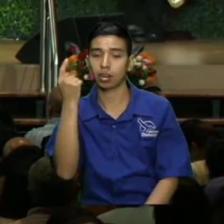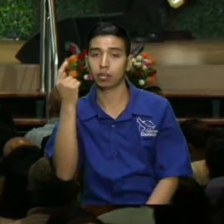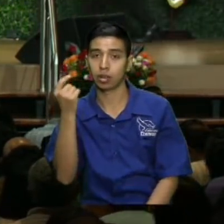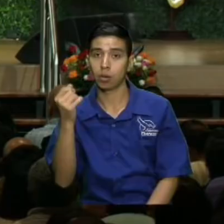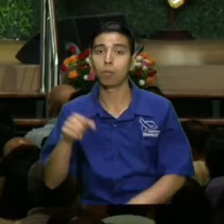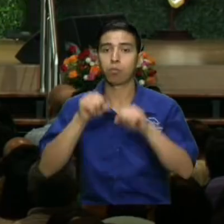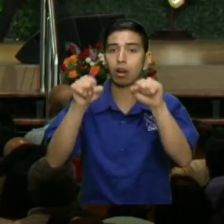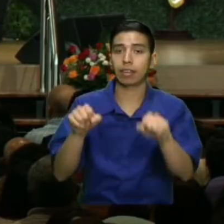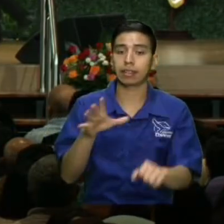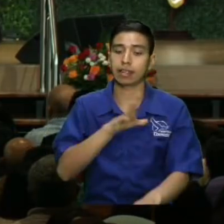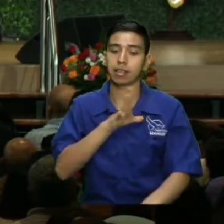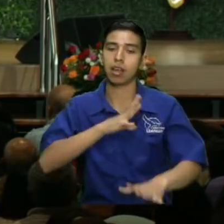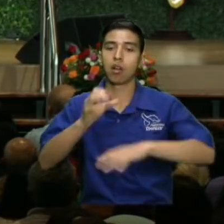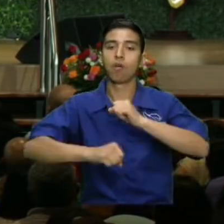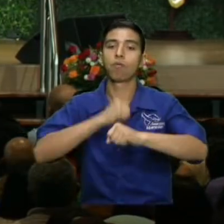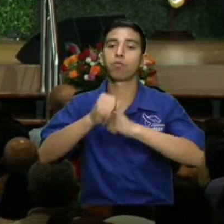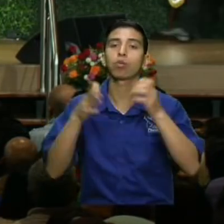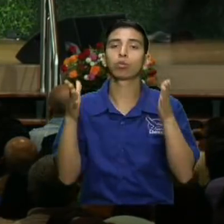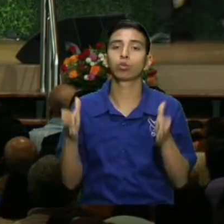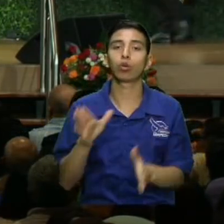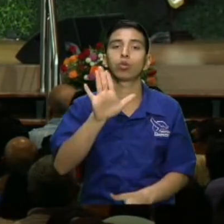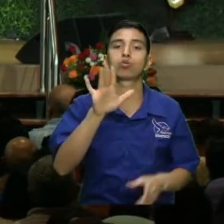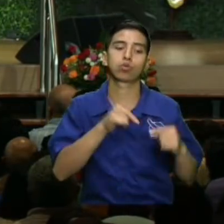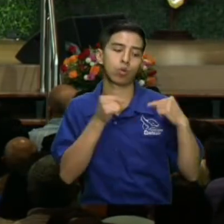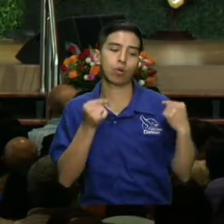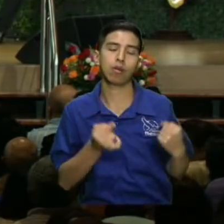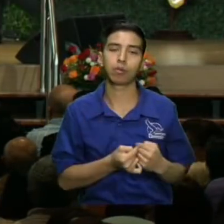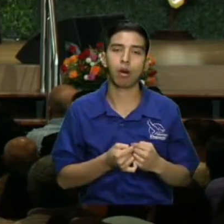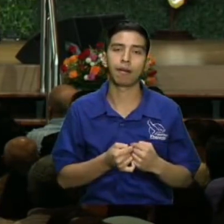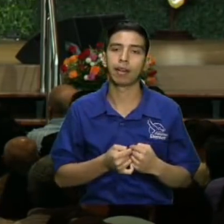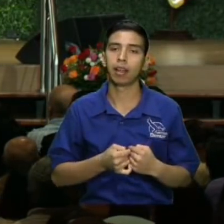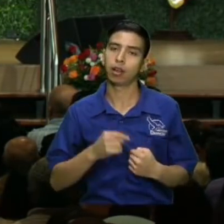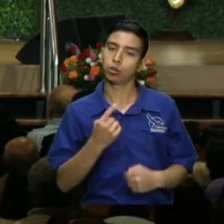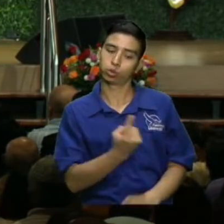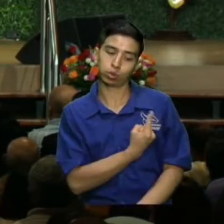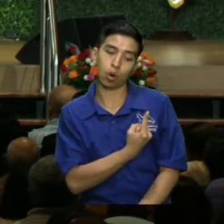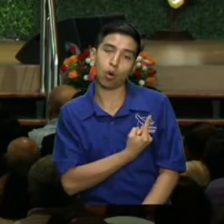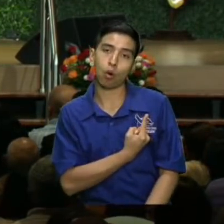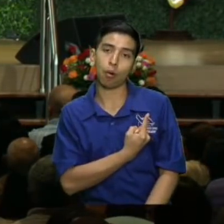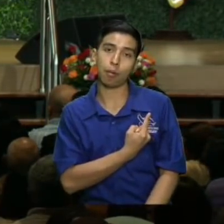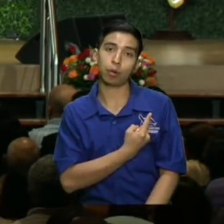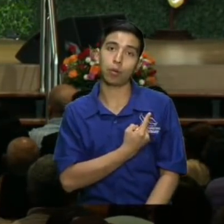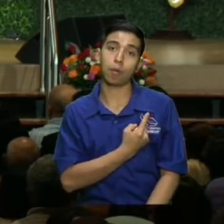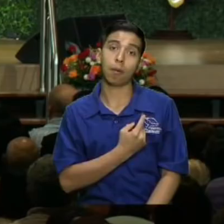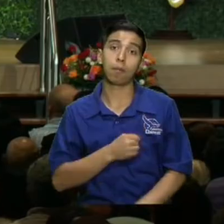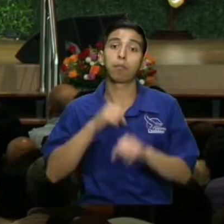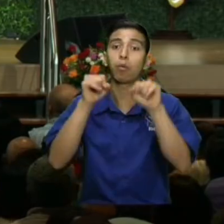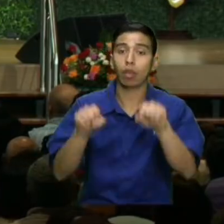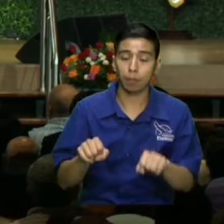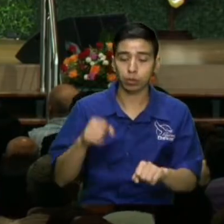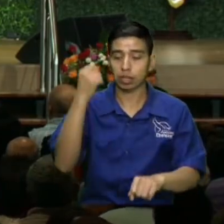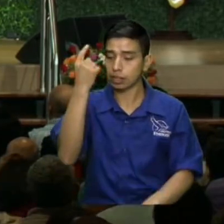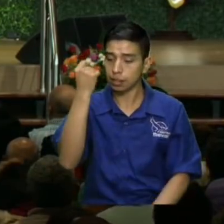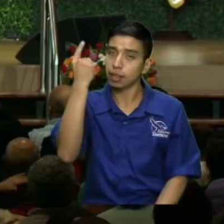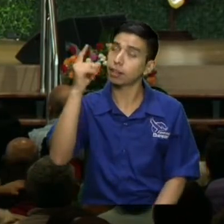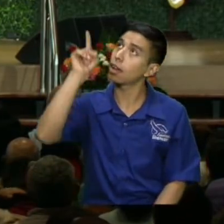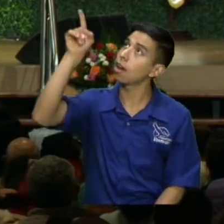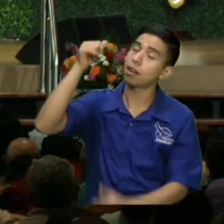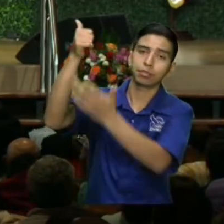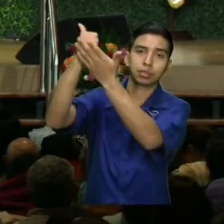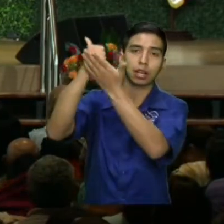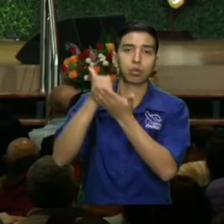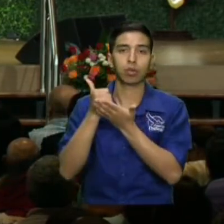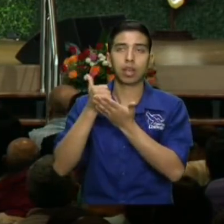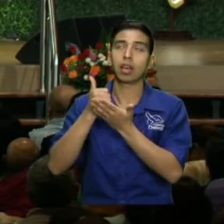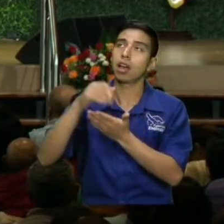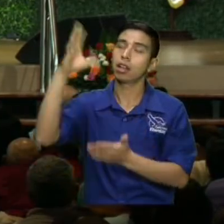fruto. Y la única forma de comprender es que el Espíritu Santo nos auxilie. No hay otra. Yo sé que usted es